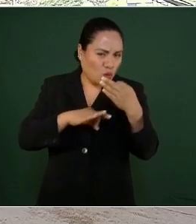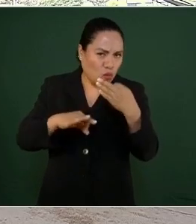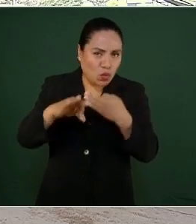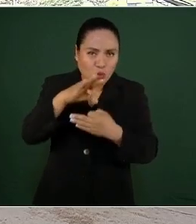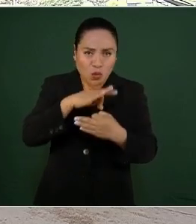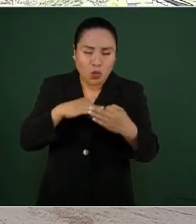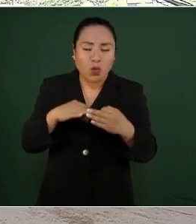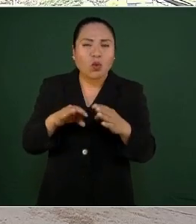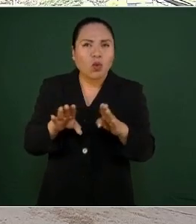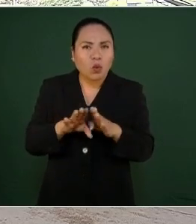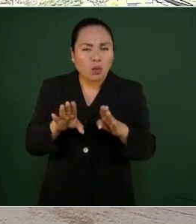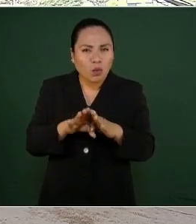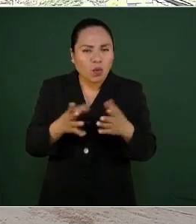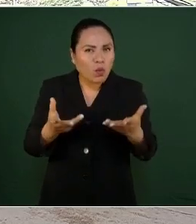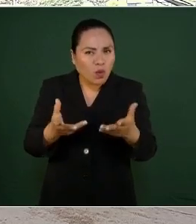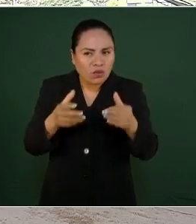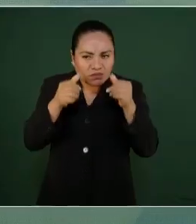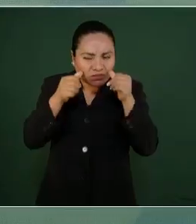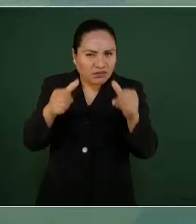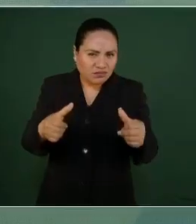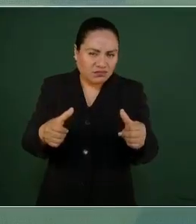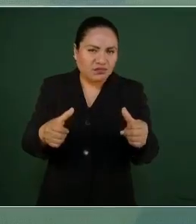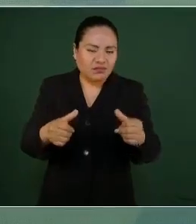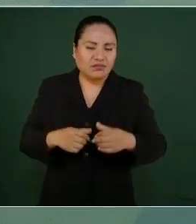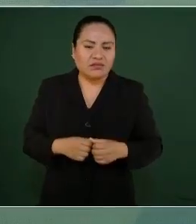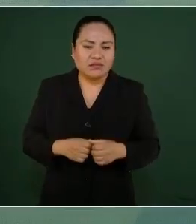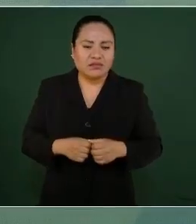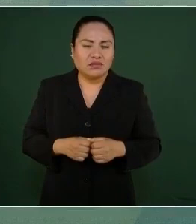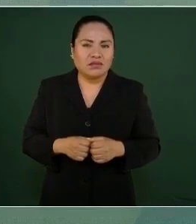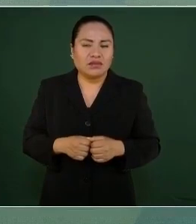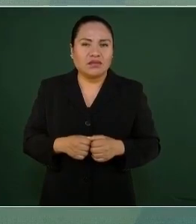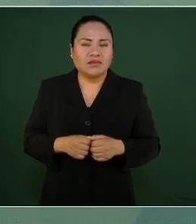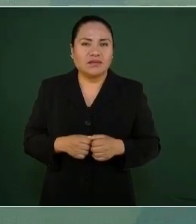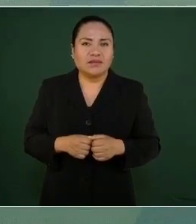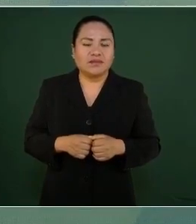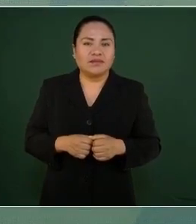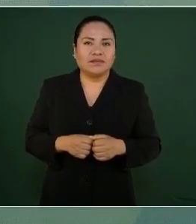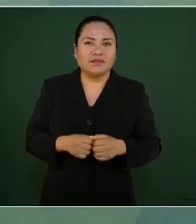porque aún con